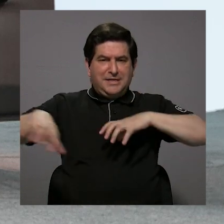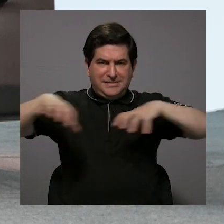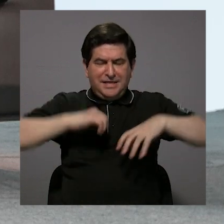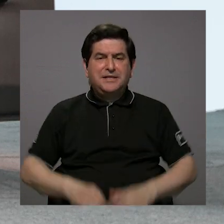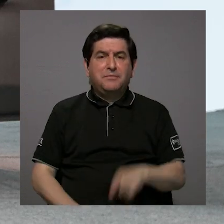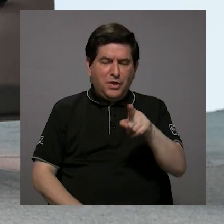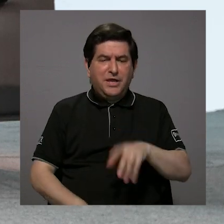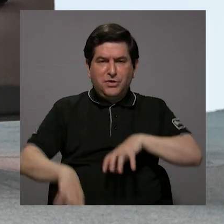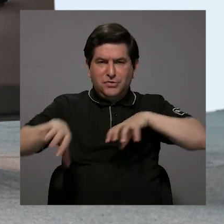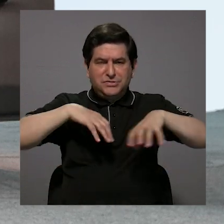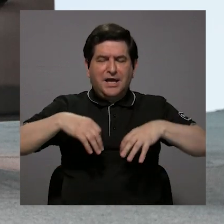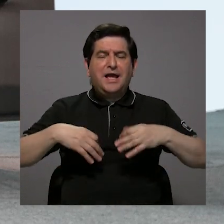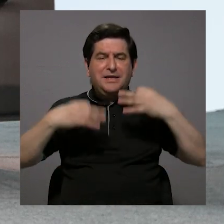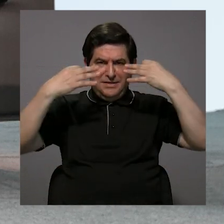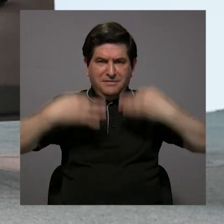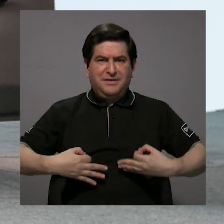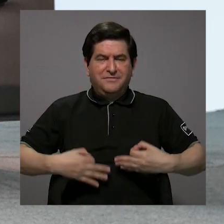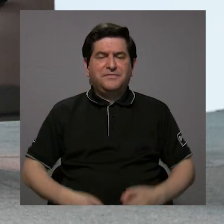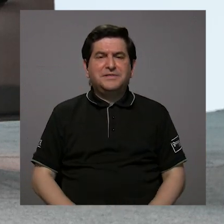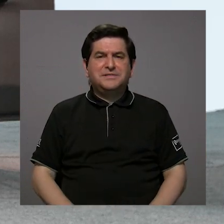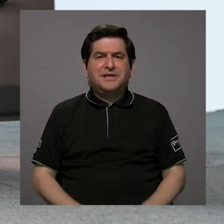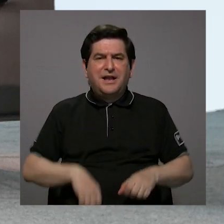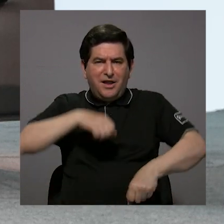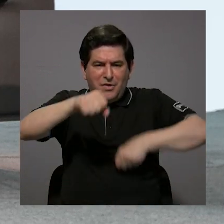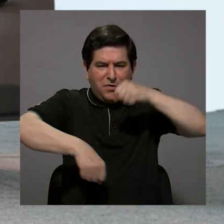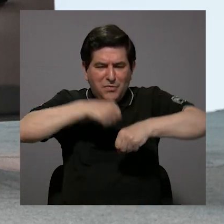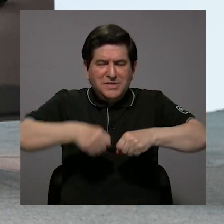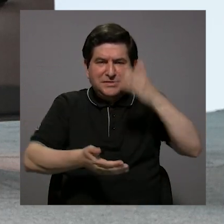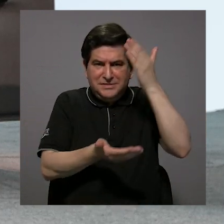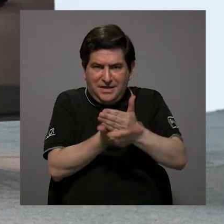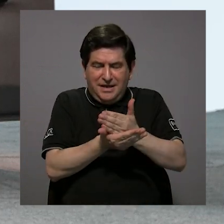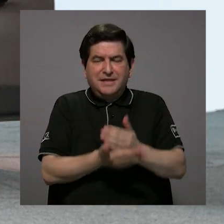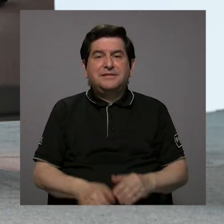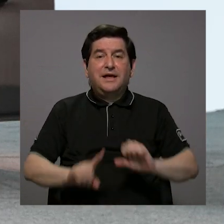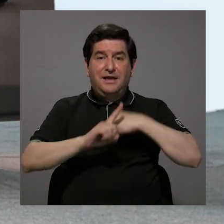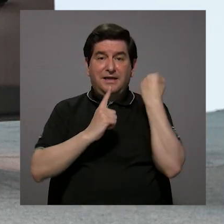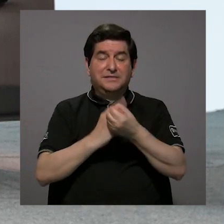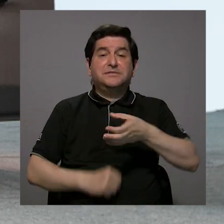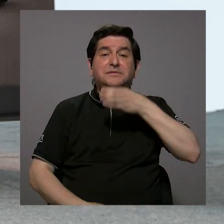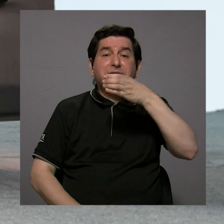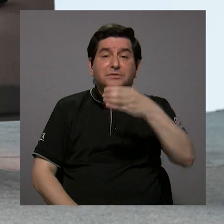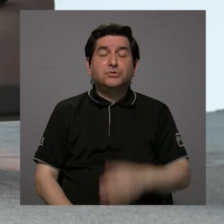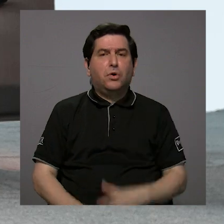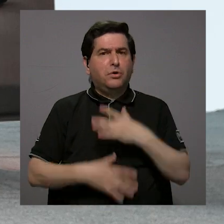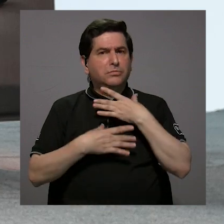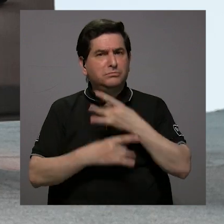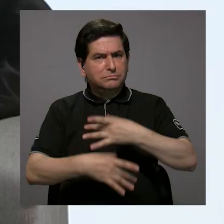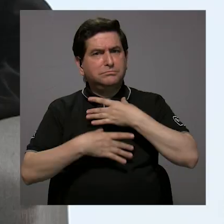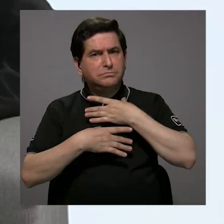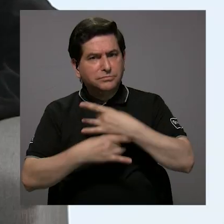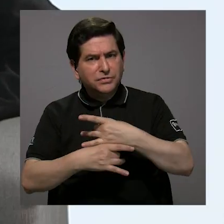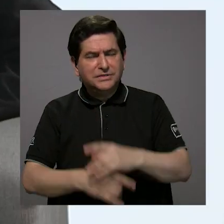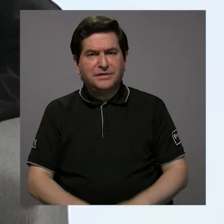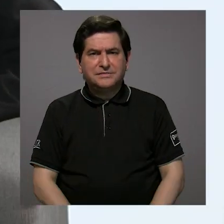activas que se estaban ejercitando en una bicicleta estacionaria en el calor. Qué interesante.